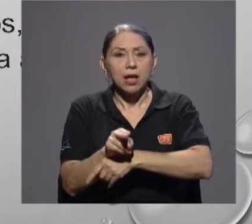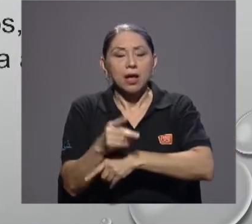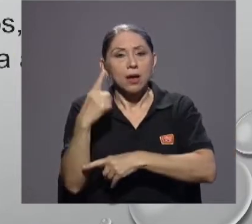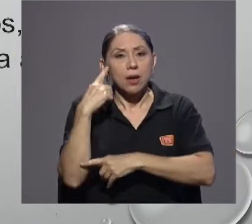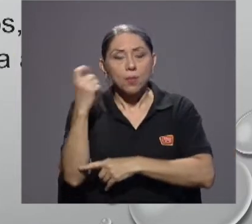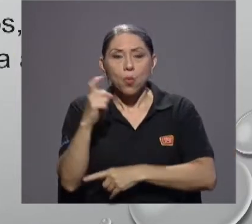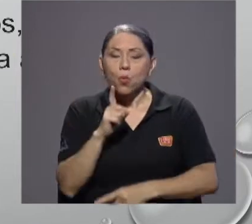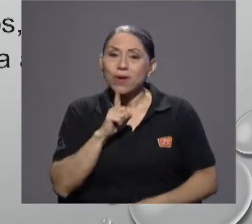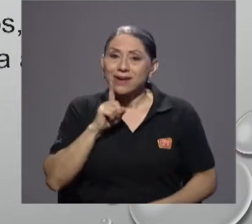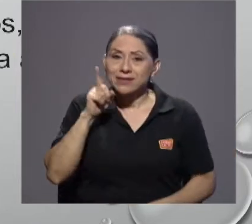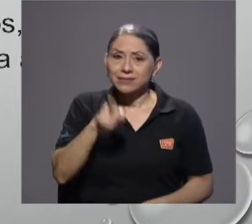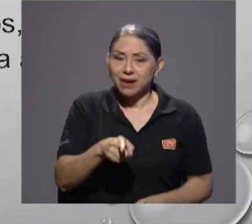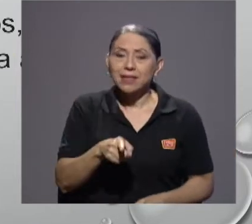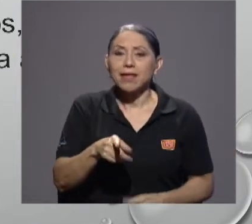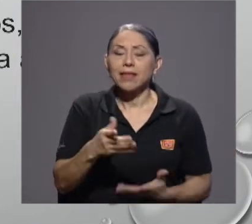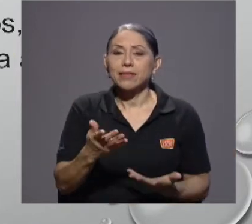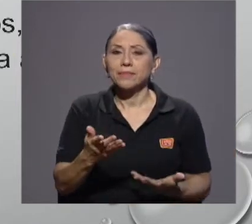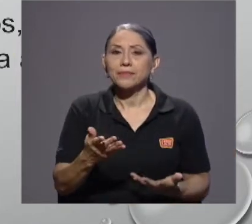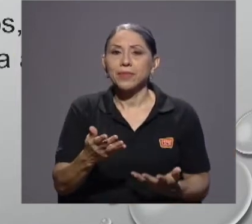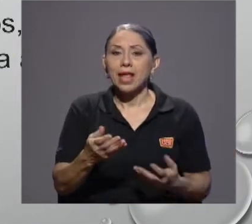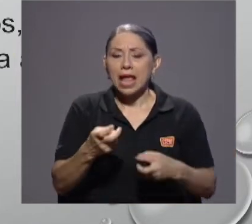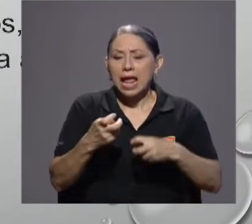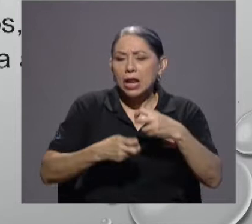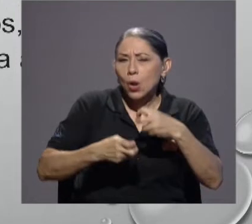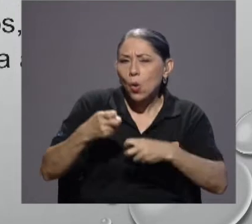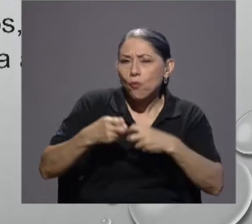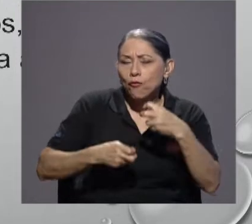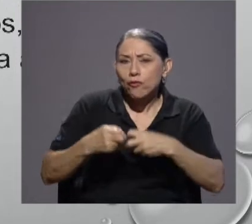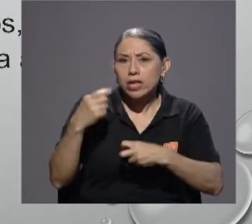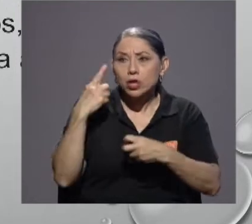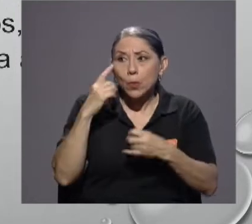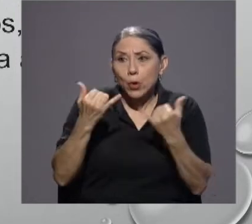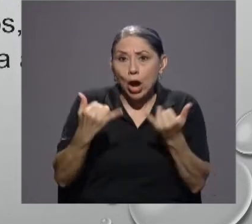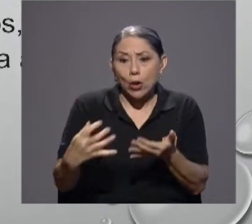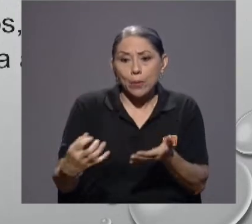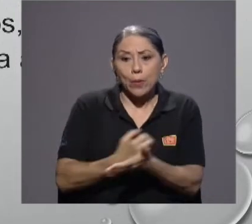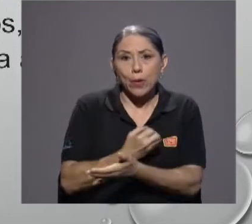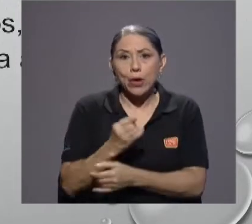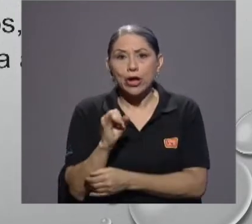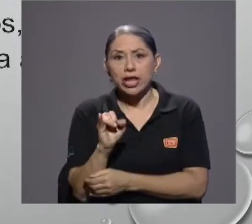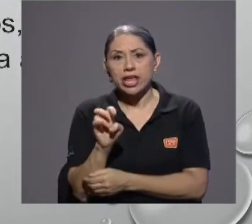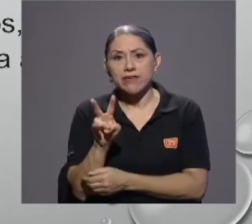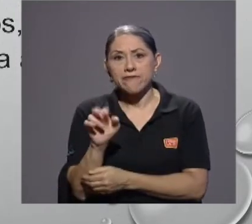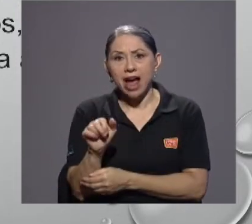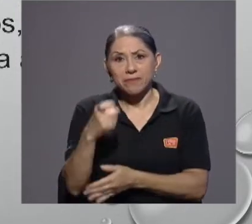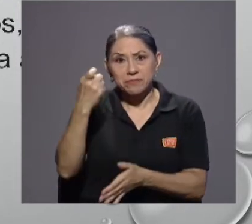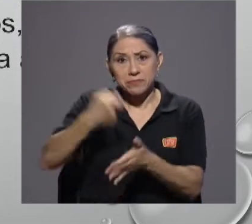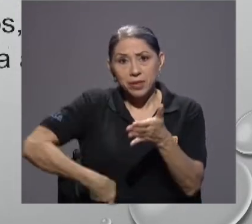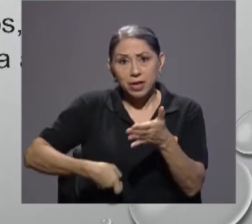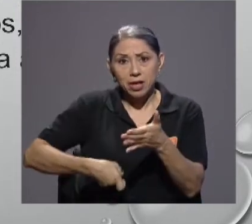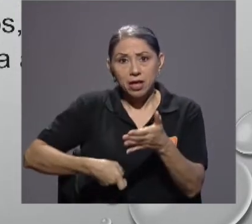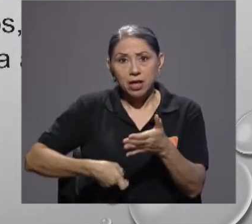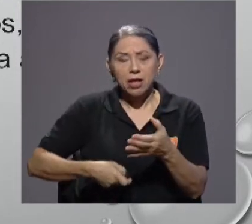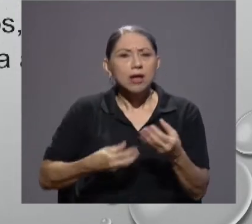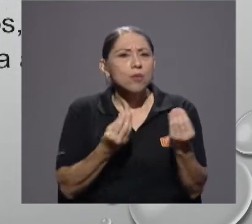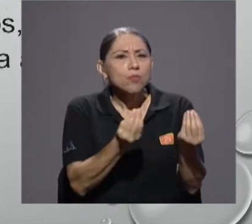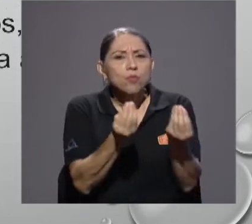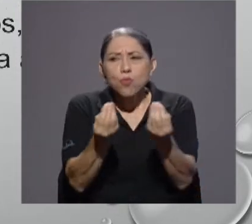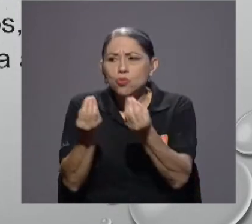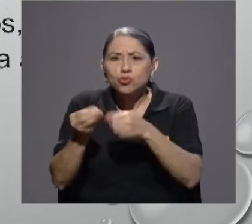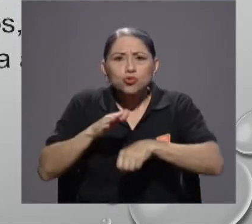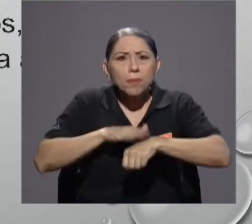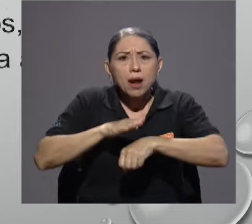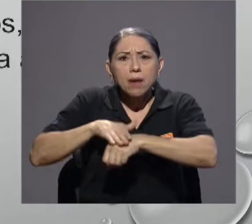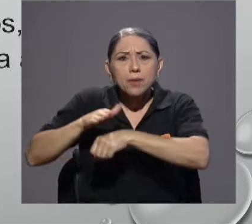realidad el conflicto por la aplicación del IVA hizo que muchos permisos de construcción